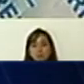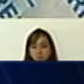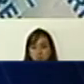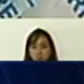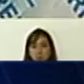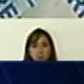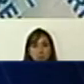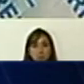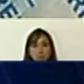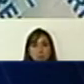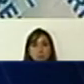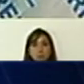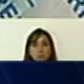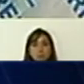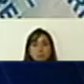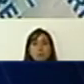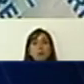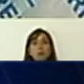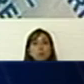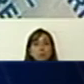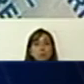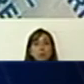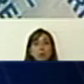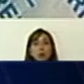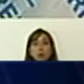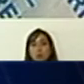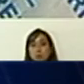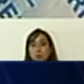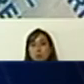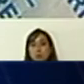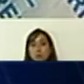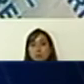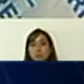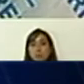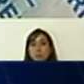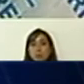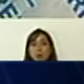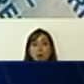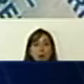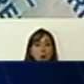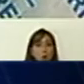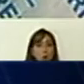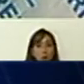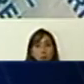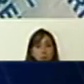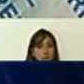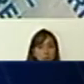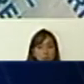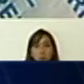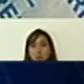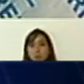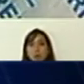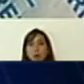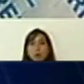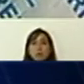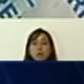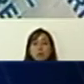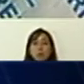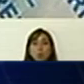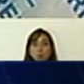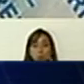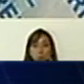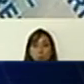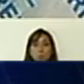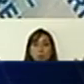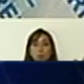Justicia evidenció la comisión de delitos de acción pública, en razón de lo cual, para el mantenimiento